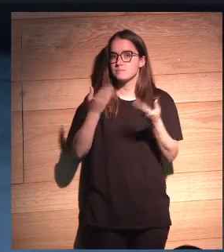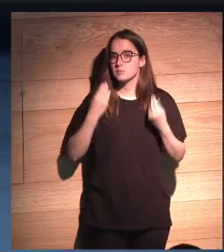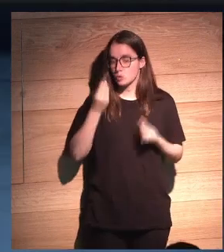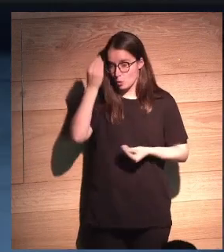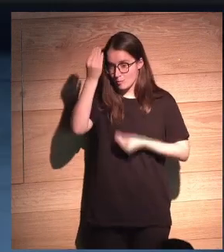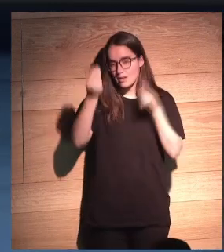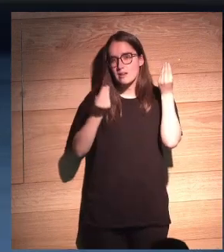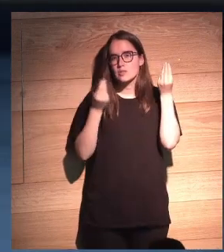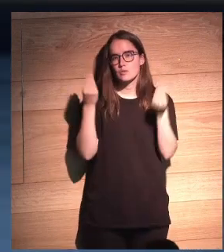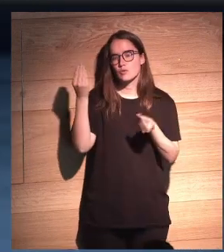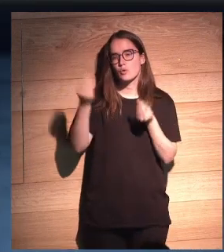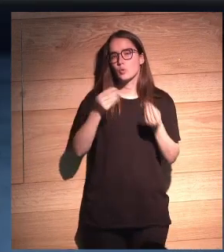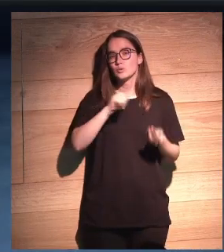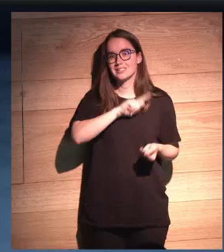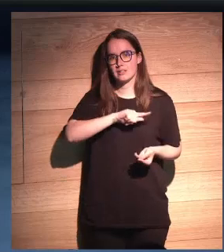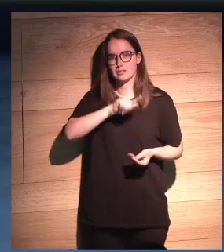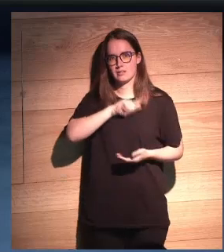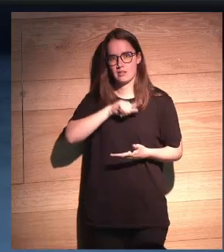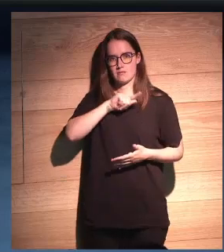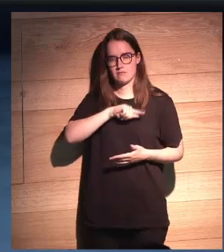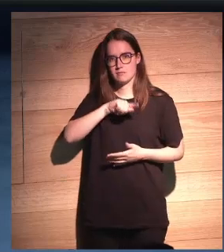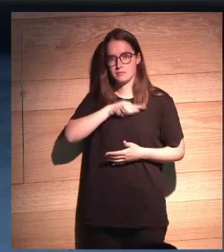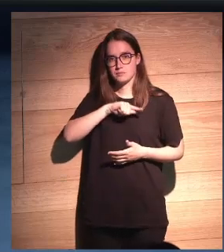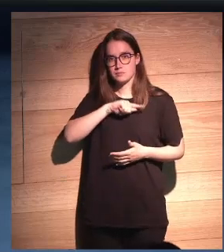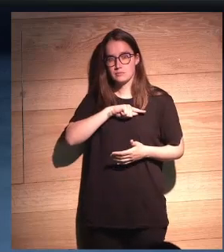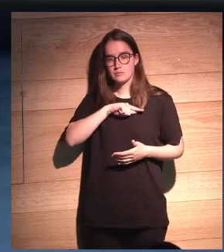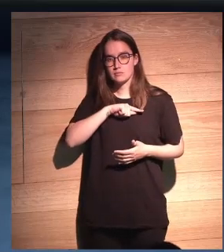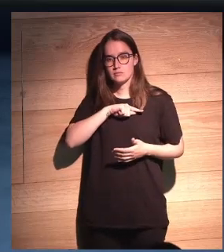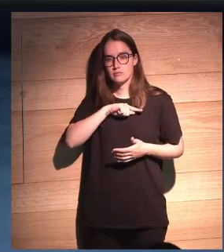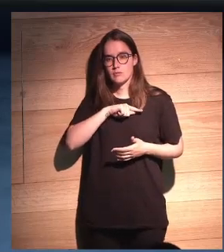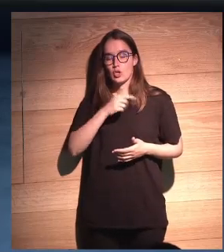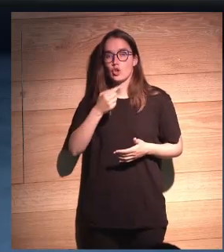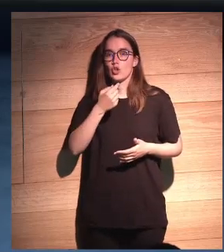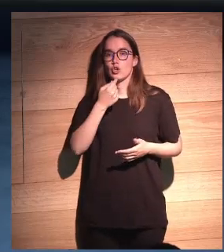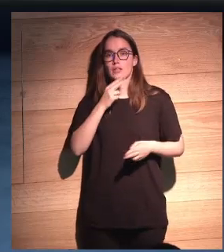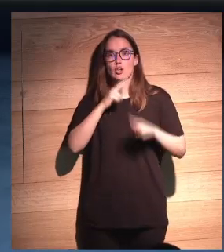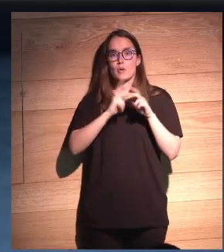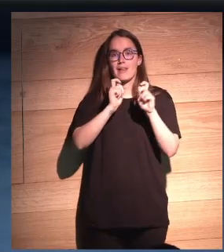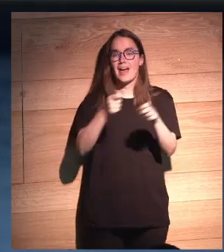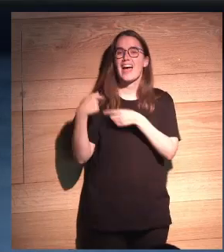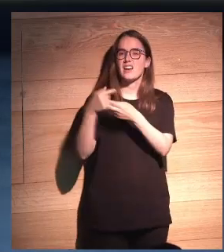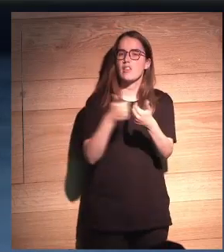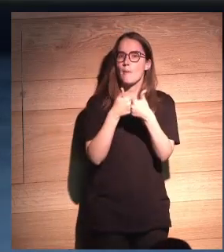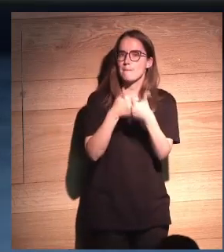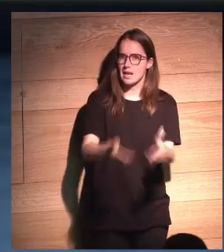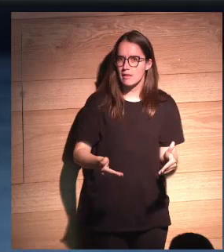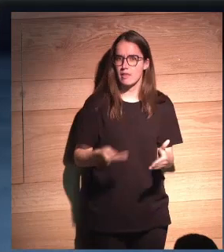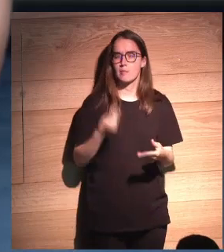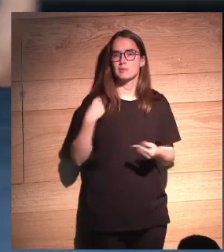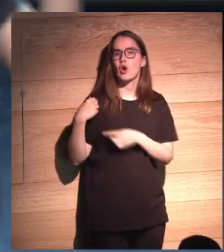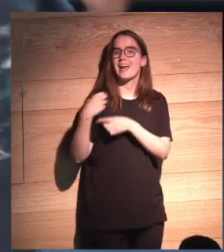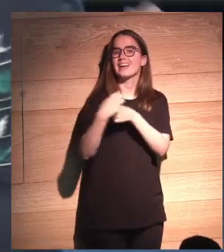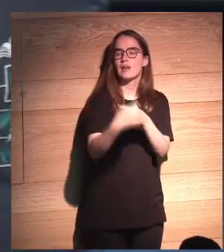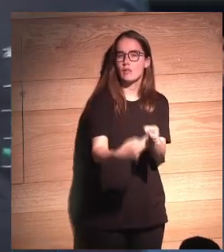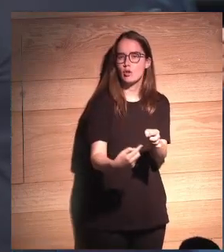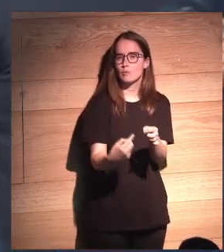yo creo, un sentir que tengo, que es que nos llaman un poco la generación perdida, ¿no? Somos esa generación que quizás